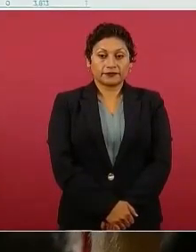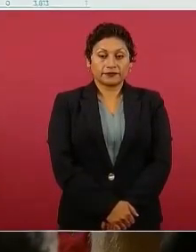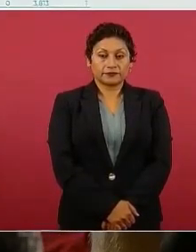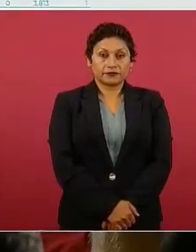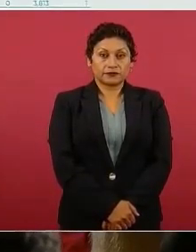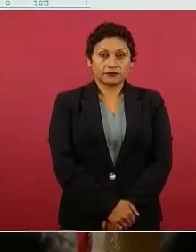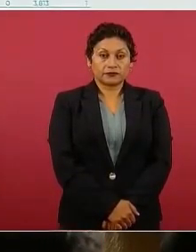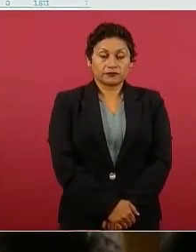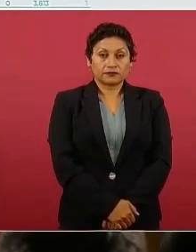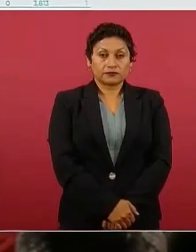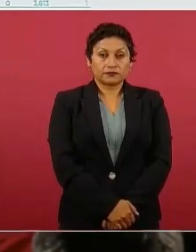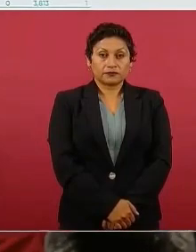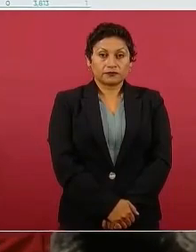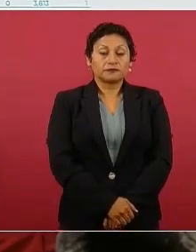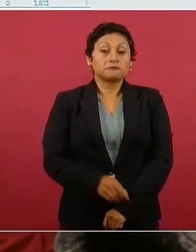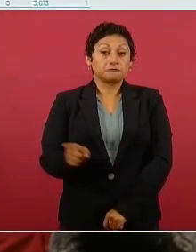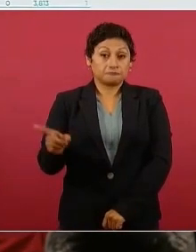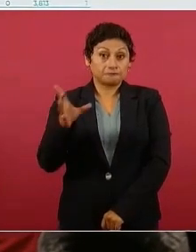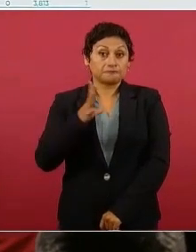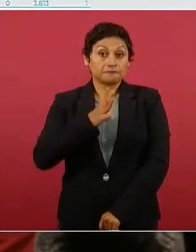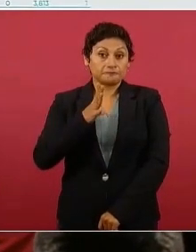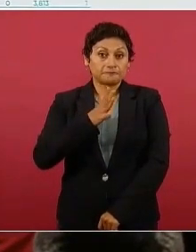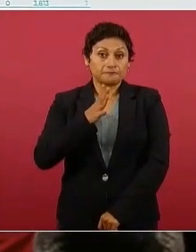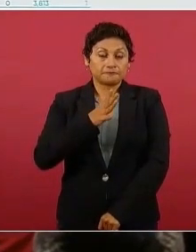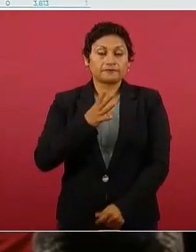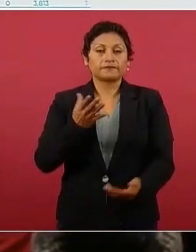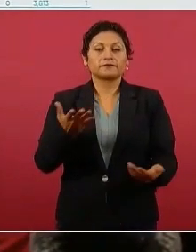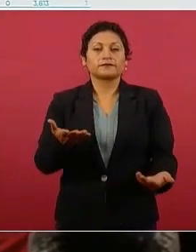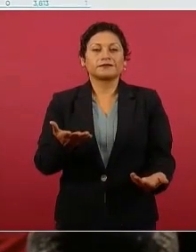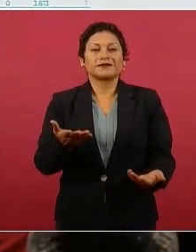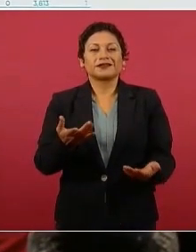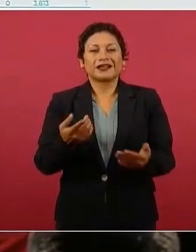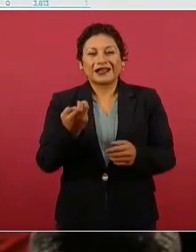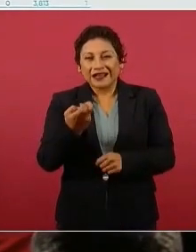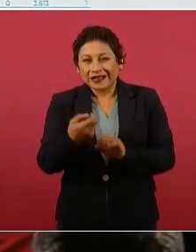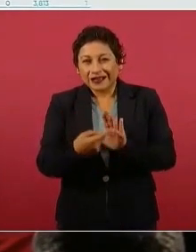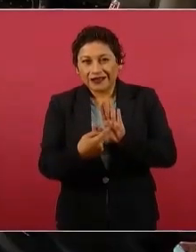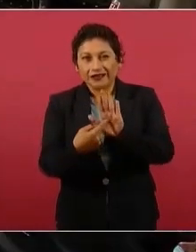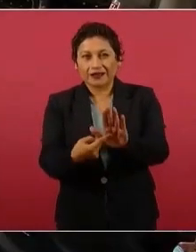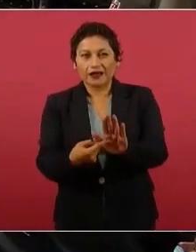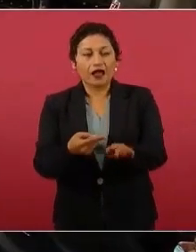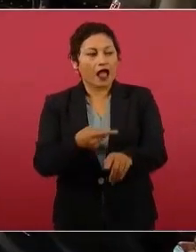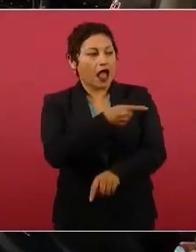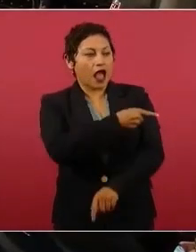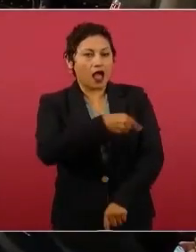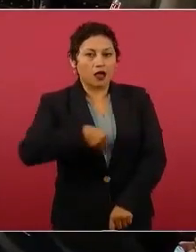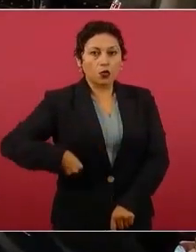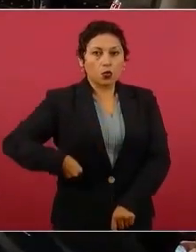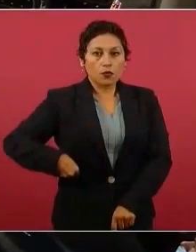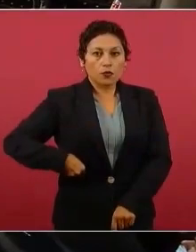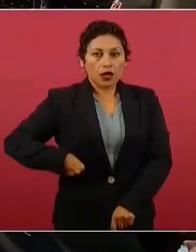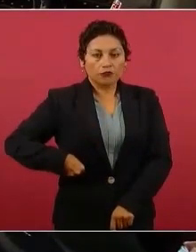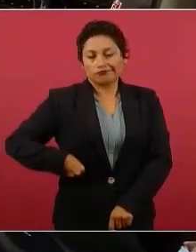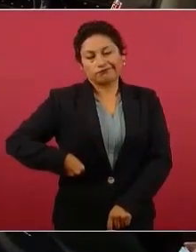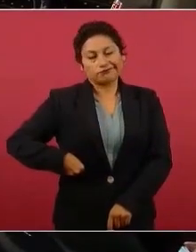Y tampoco es para culparlos, sólo a ellos.